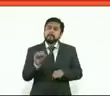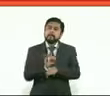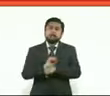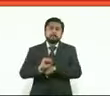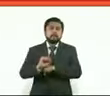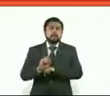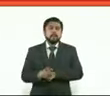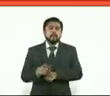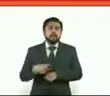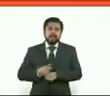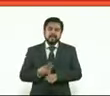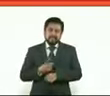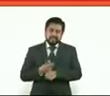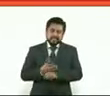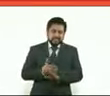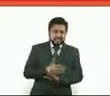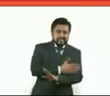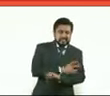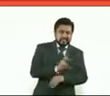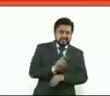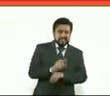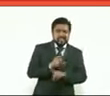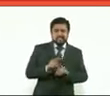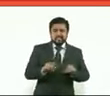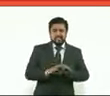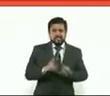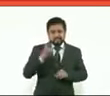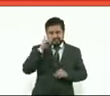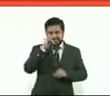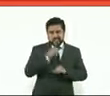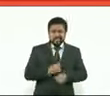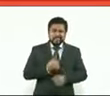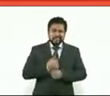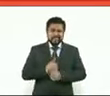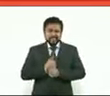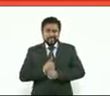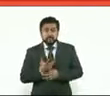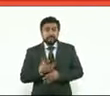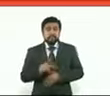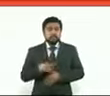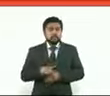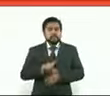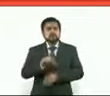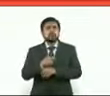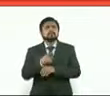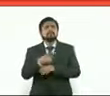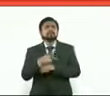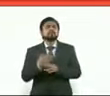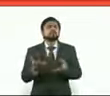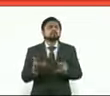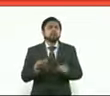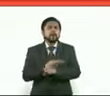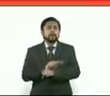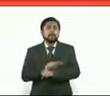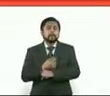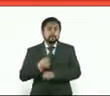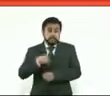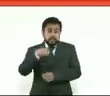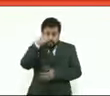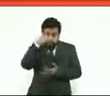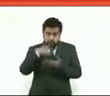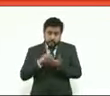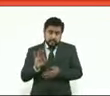la carrera. ¿Qué viene para Francisco en estos momentos después de ganar el Maratón de la Ciudad de México? Bueno, estamos pensando si corremos en 15 días